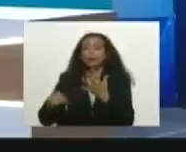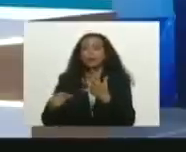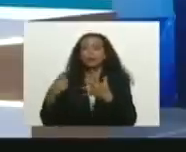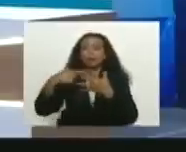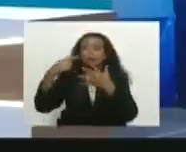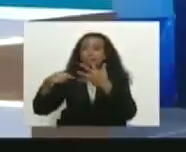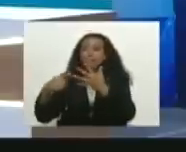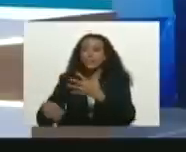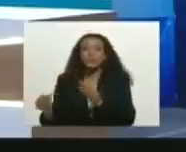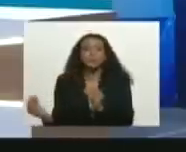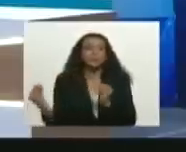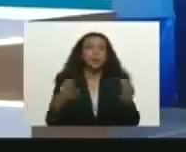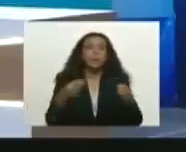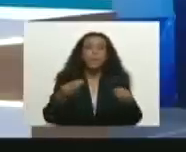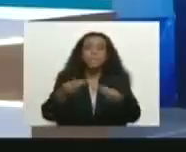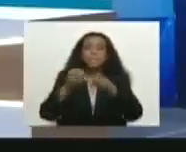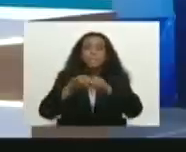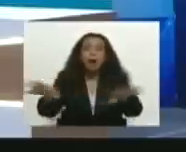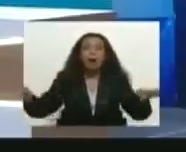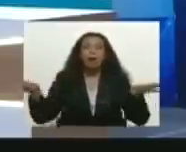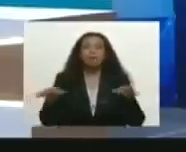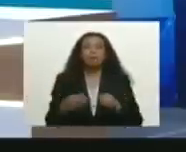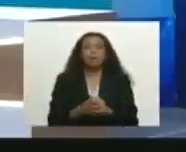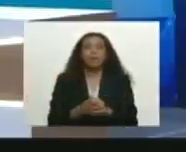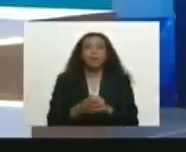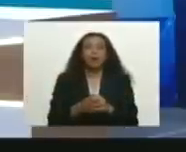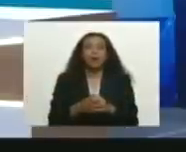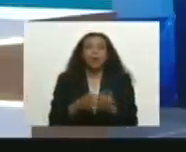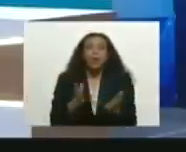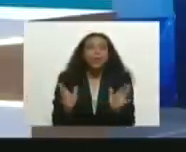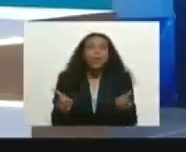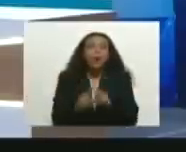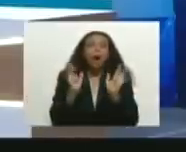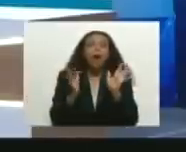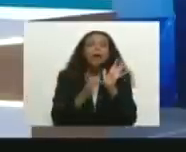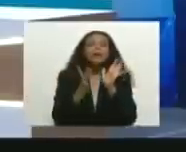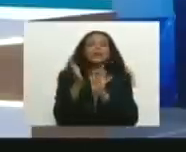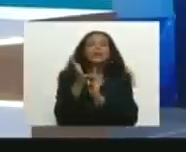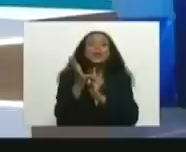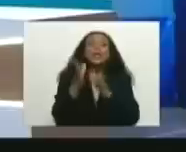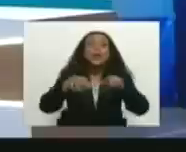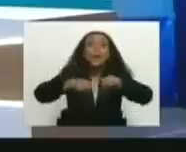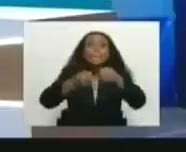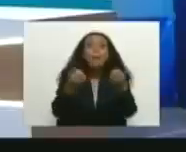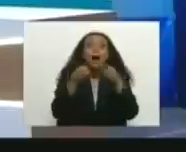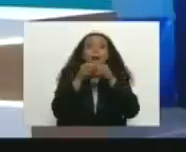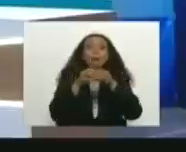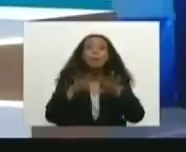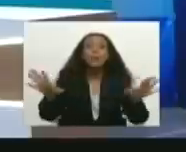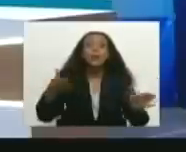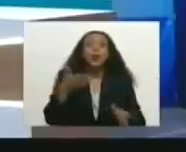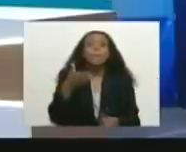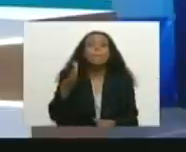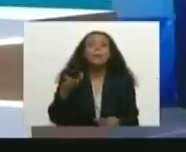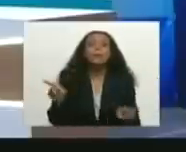Multiplicarlo. ¿Eh? Multiplicarlo como Jesucristo multiplicó los panes y los peces,